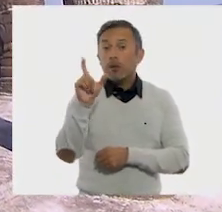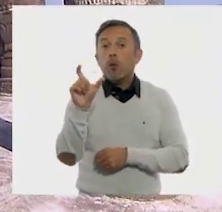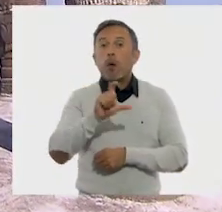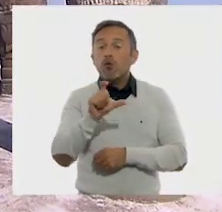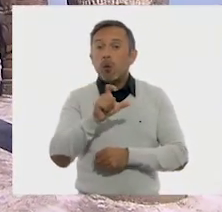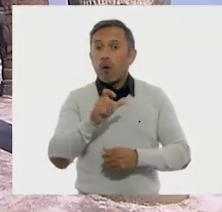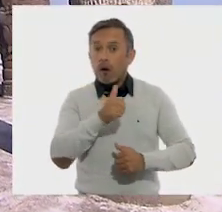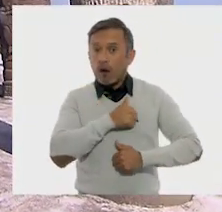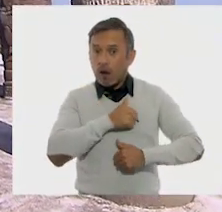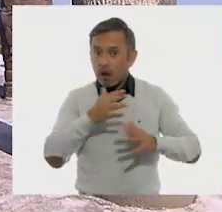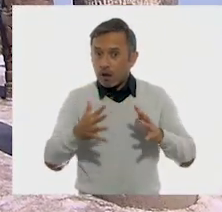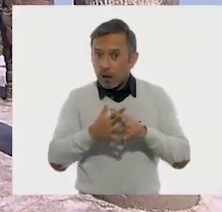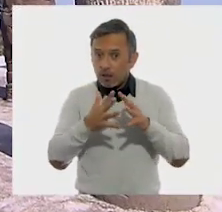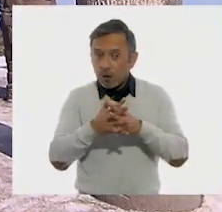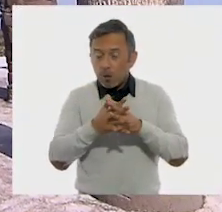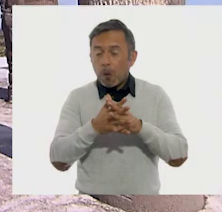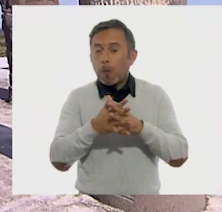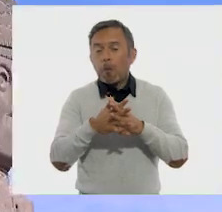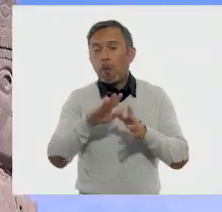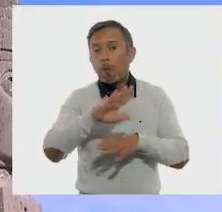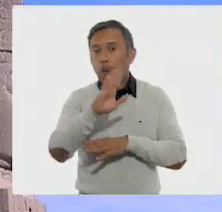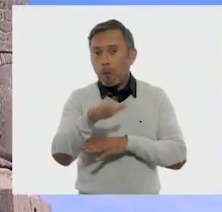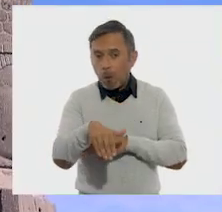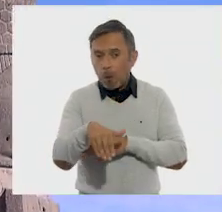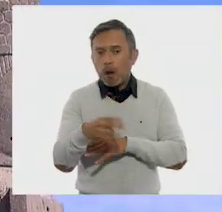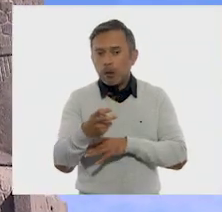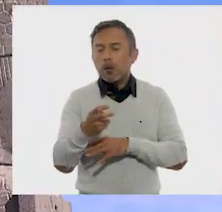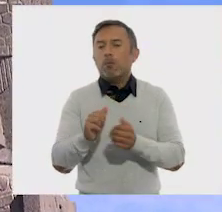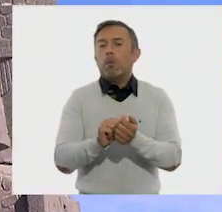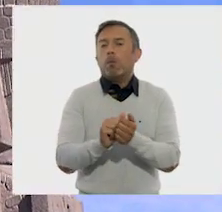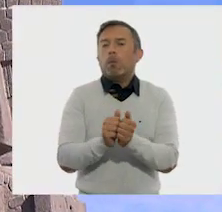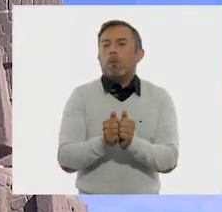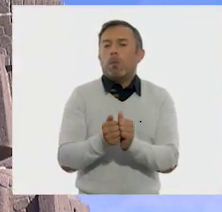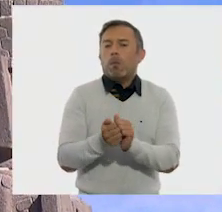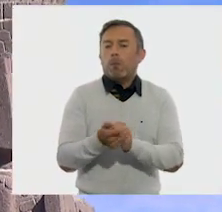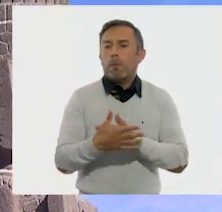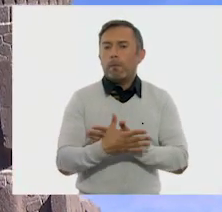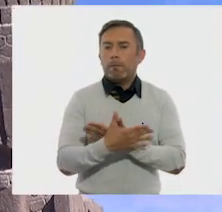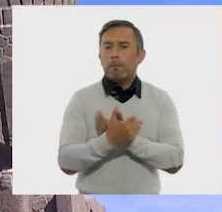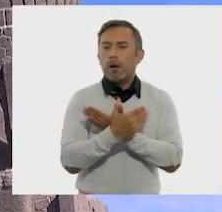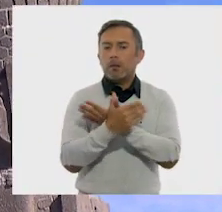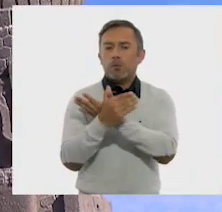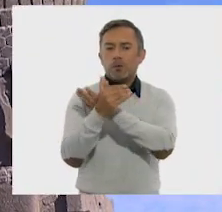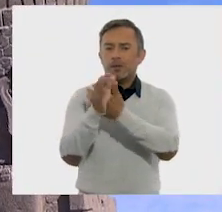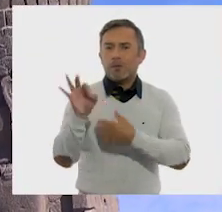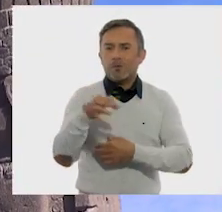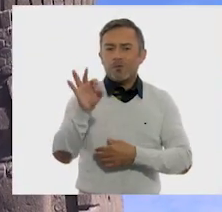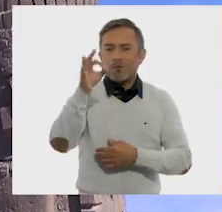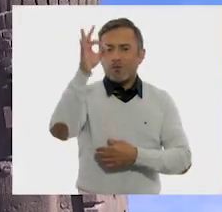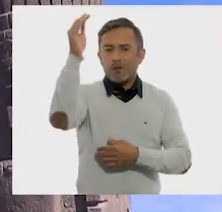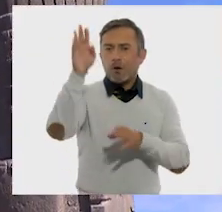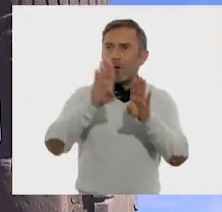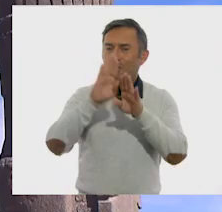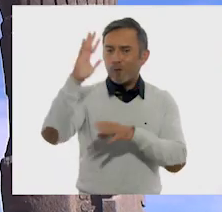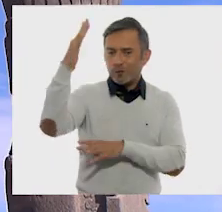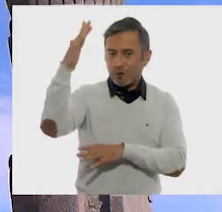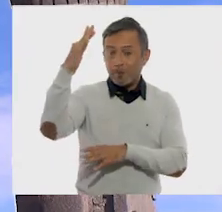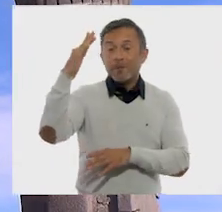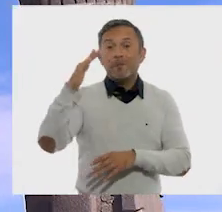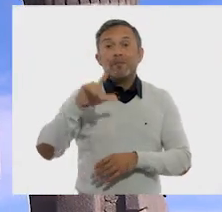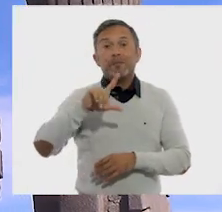en batalla, tiende a convertirse en mariposa, incluso a acompañar lo que es el sol en el momento en que, por